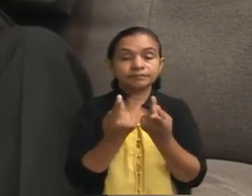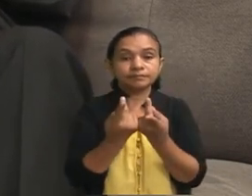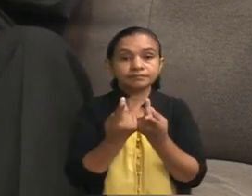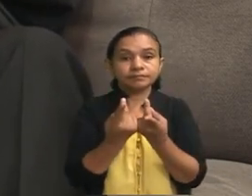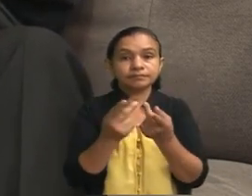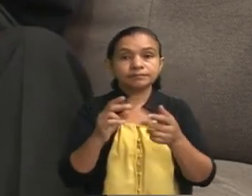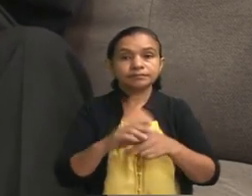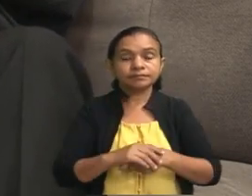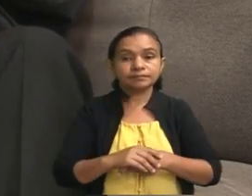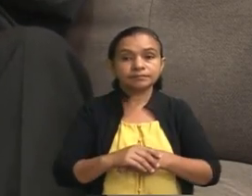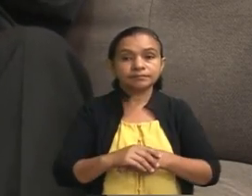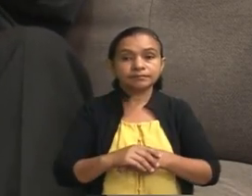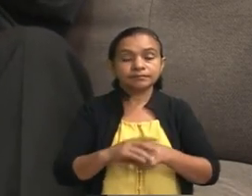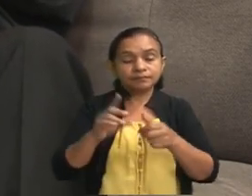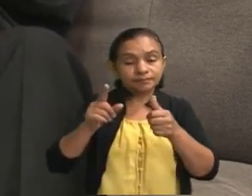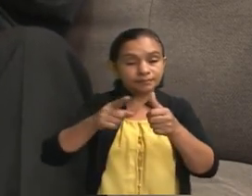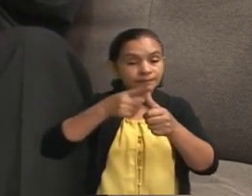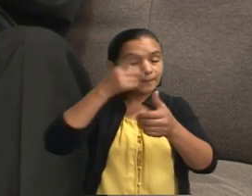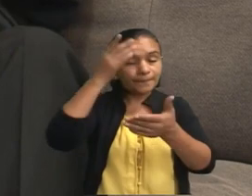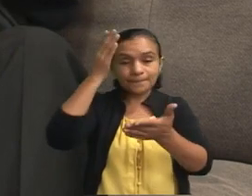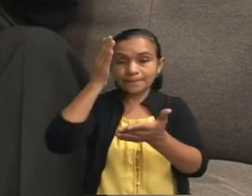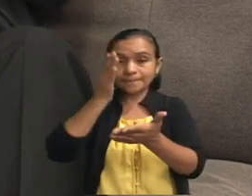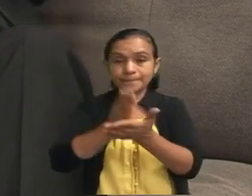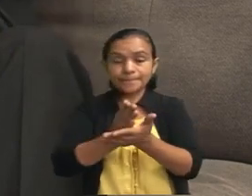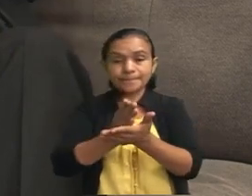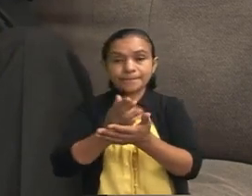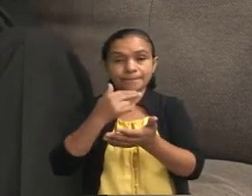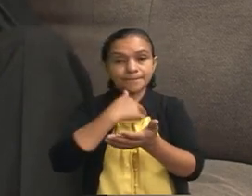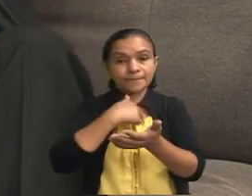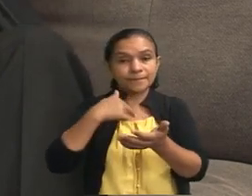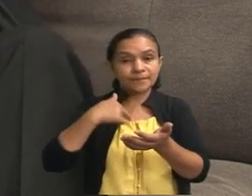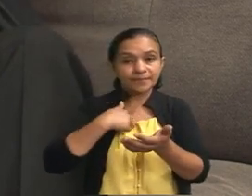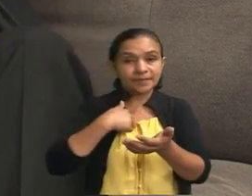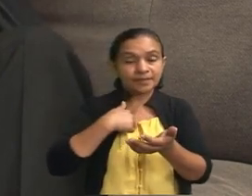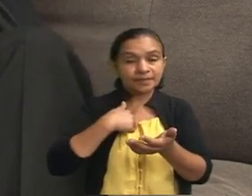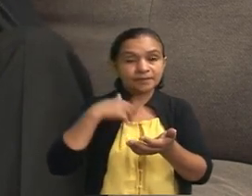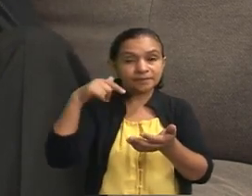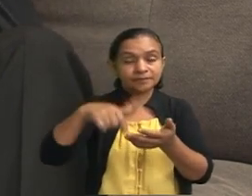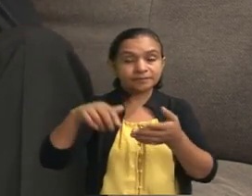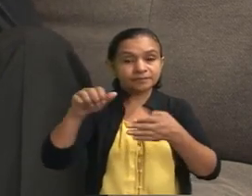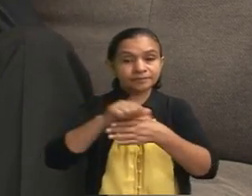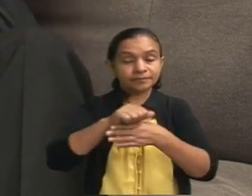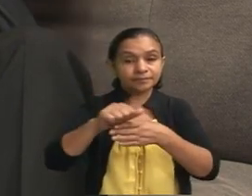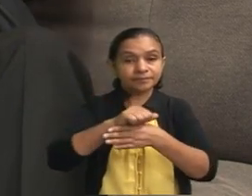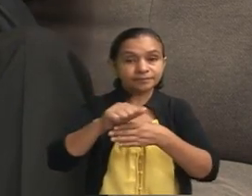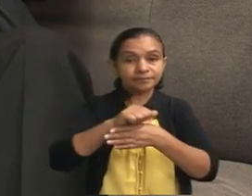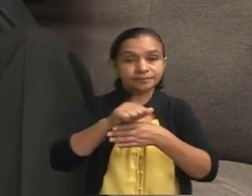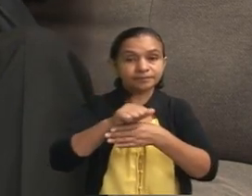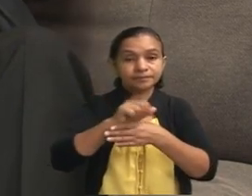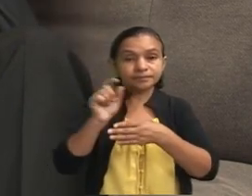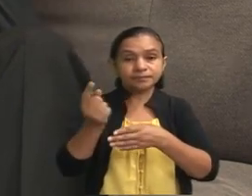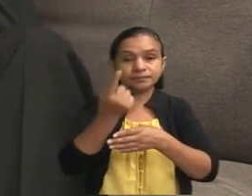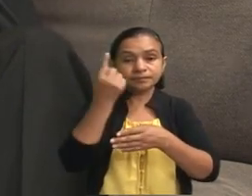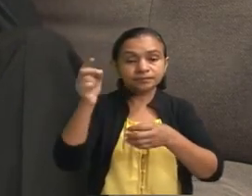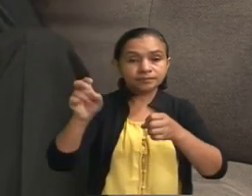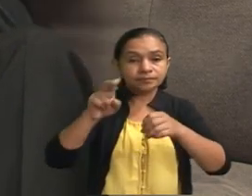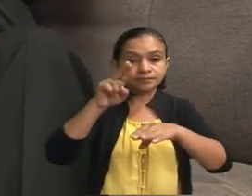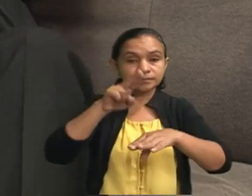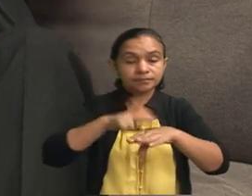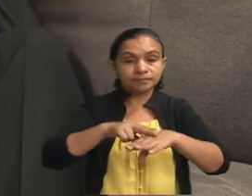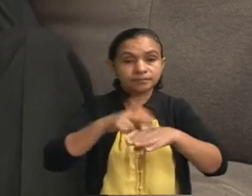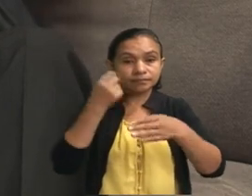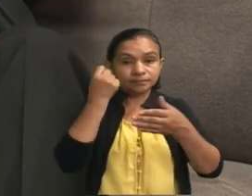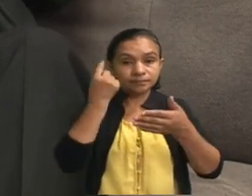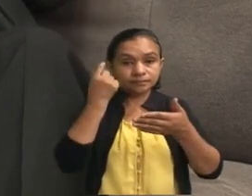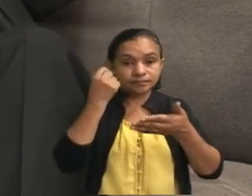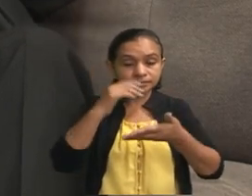que por primera vez, digamos, vamos a pasar en este ejercicio de que solo el nivel nacional interprete